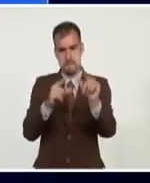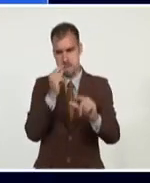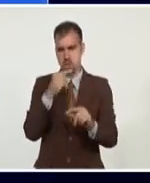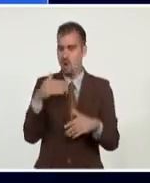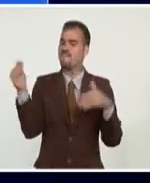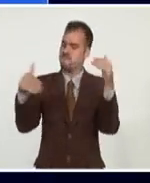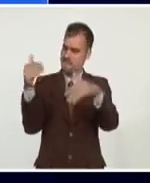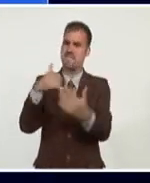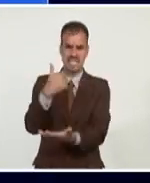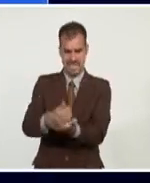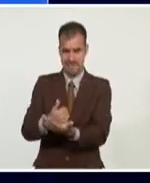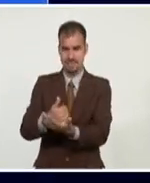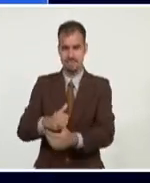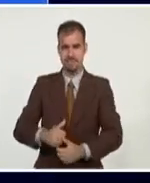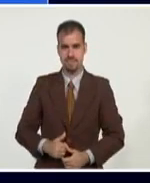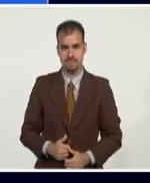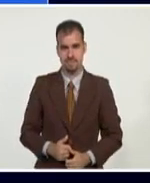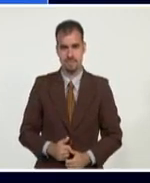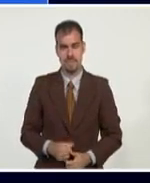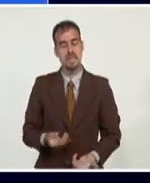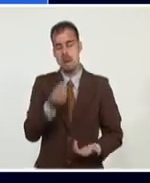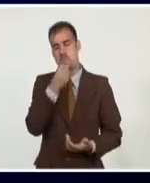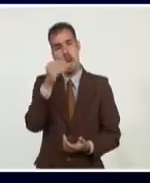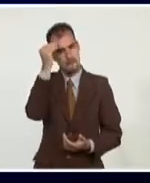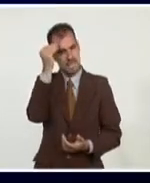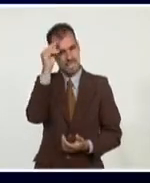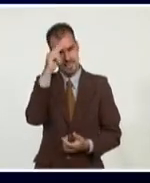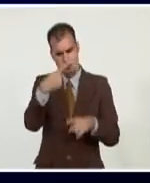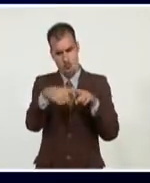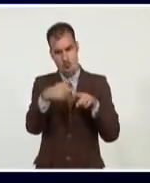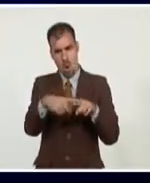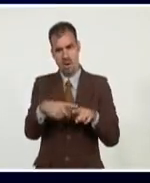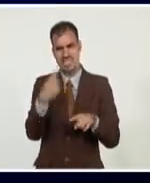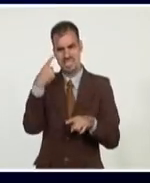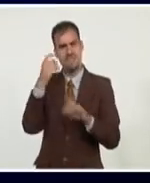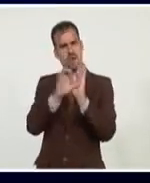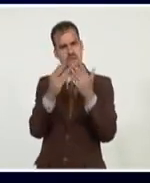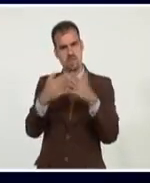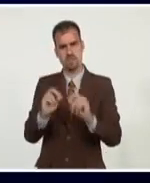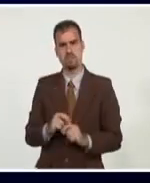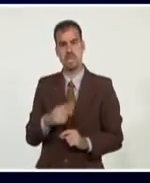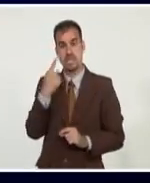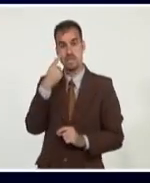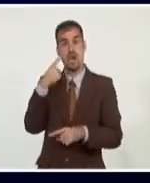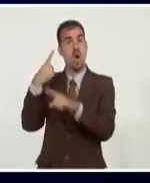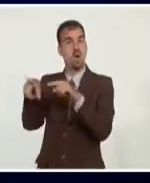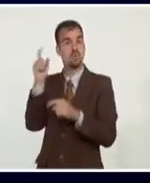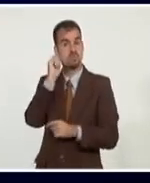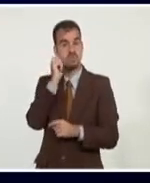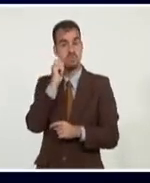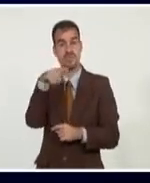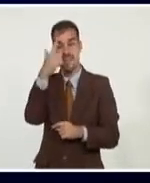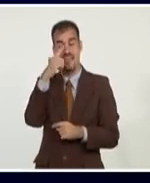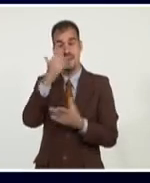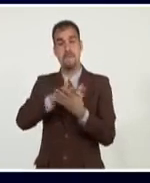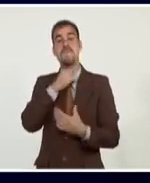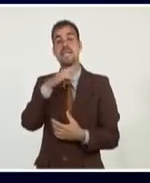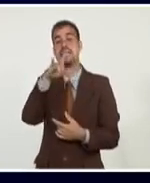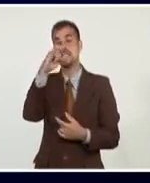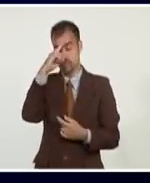sede para aprender sobre la salud, en fin, aquí están haciendo toda una convocatoria. Aquí vemos a Anameli Ramos, es ahora, dice